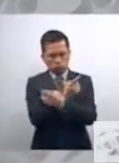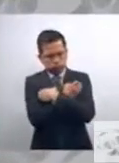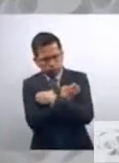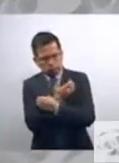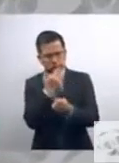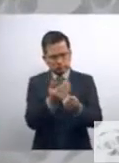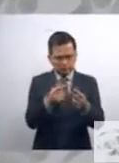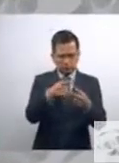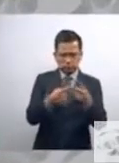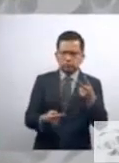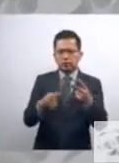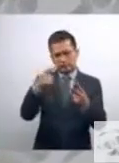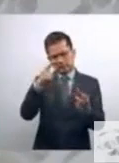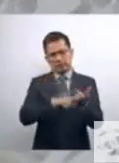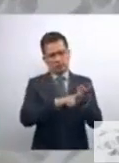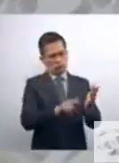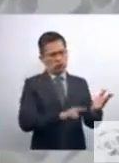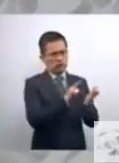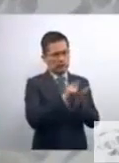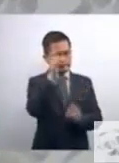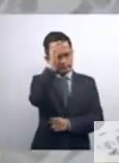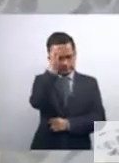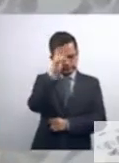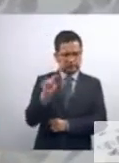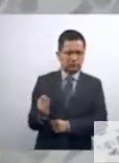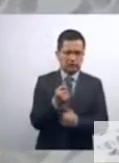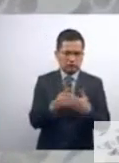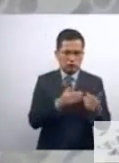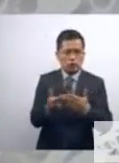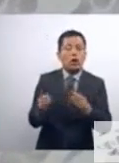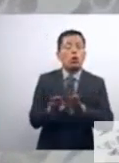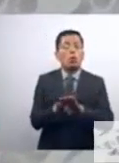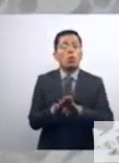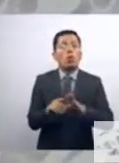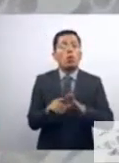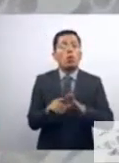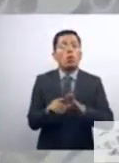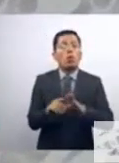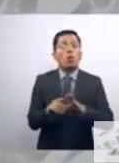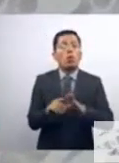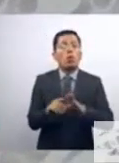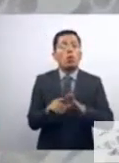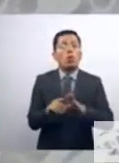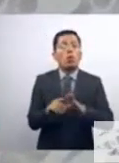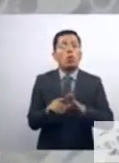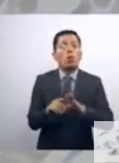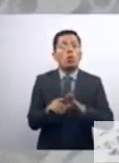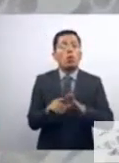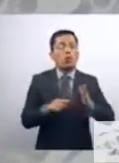las modificaciones propuestas a los artículos segundo, fracciones 90 y décima, cuarto,